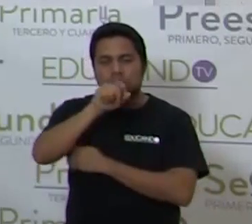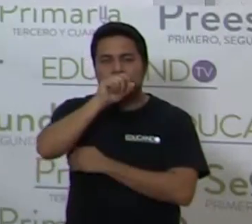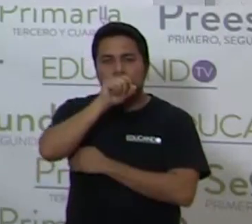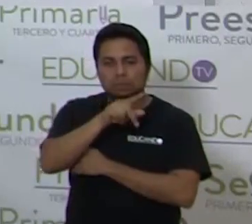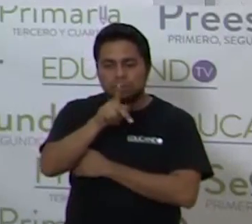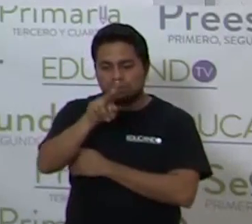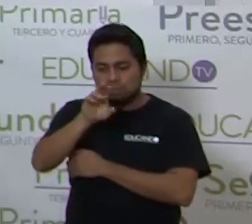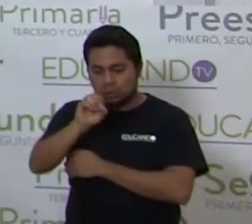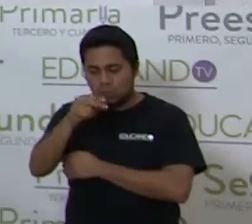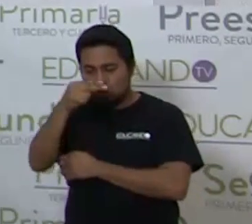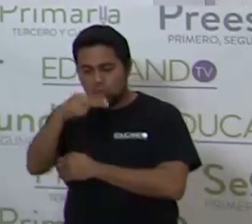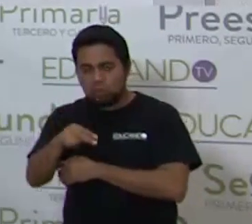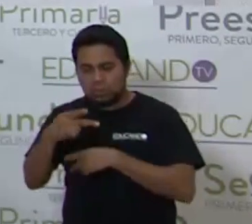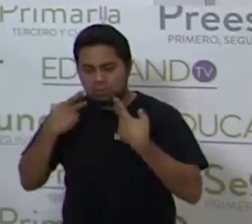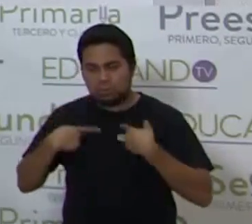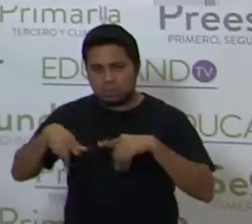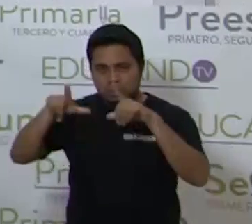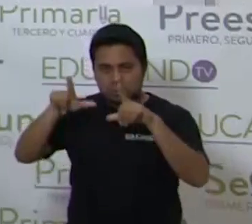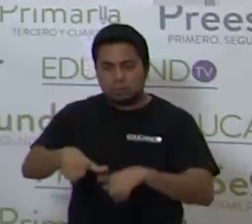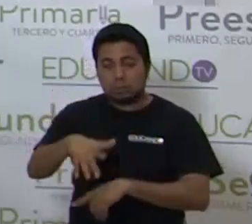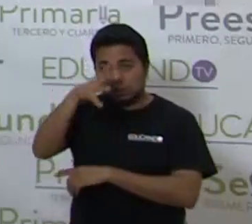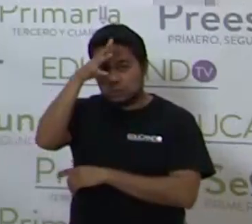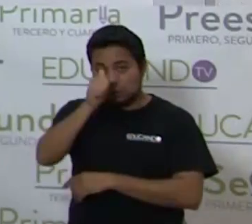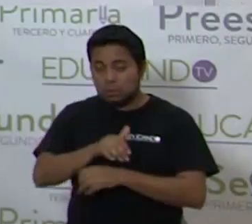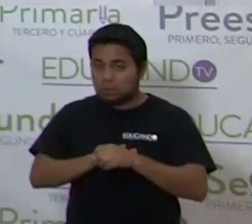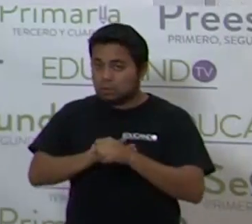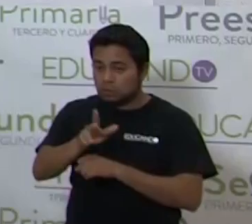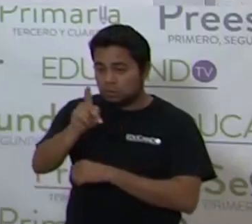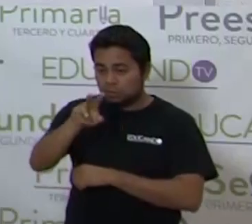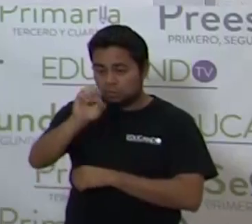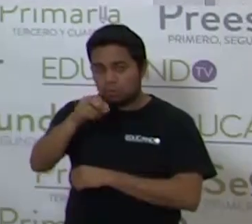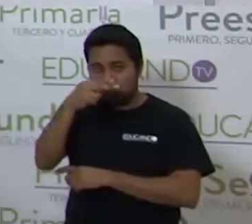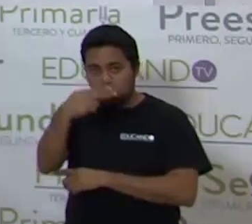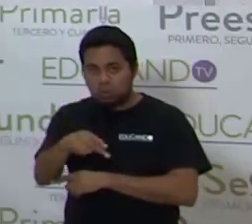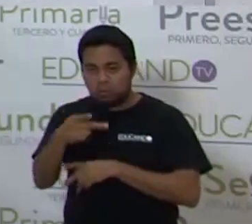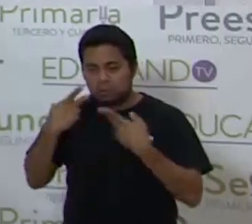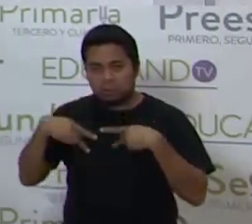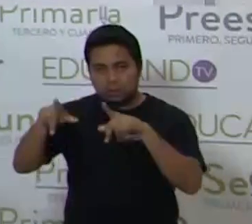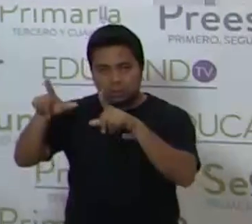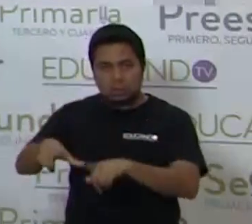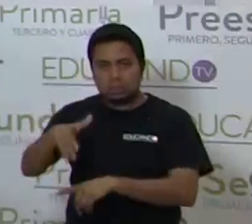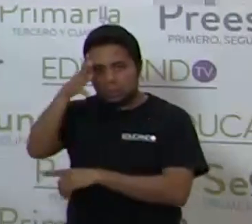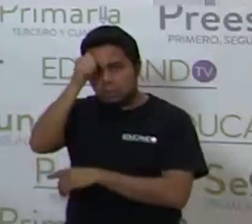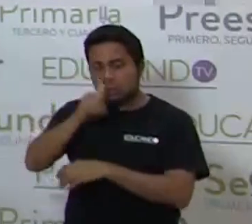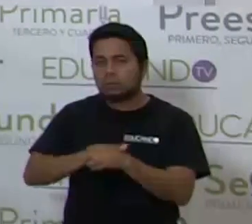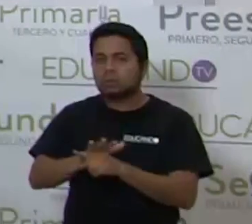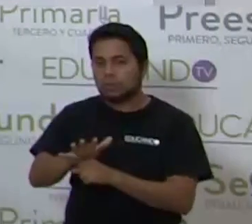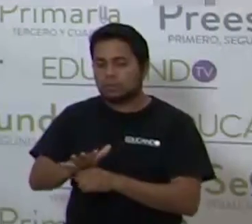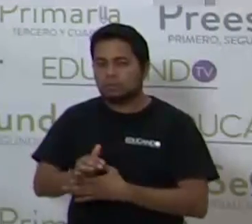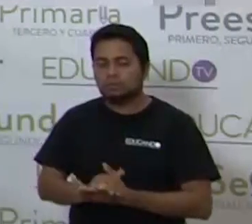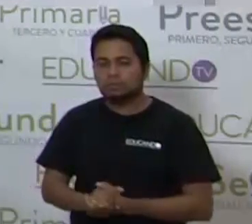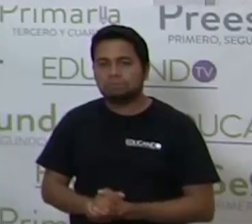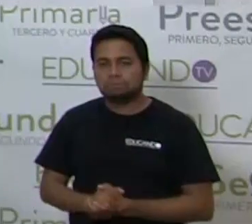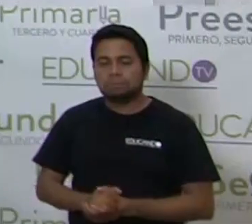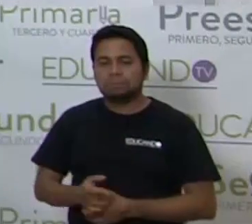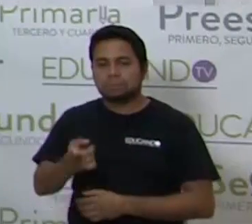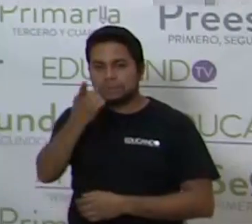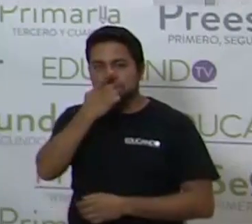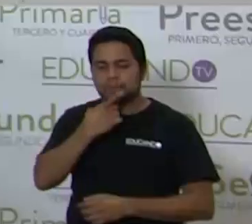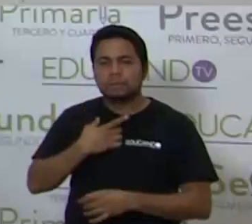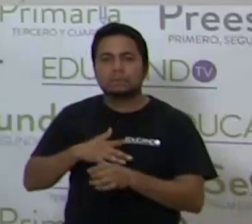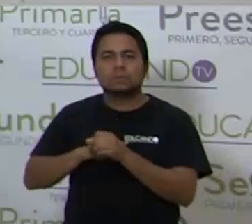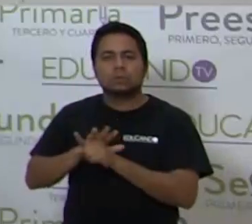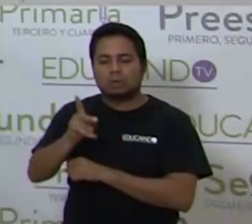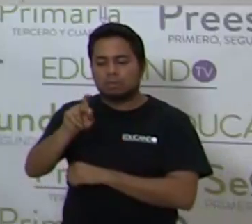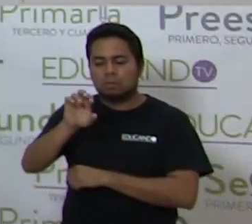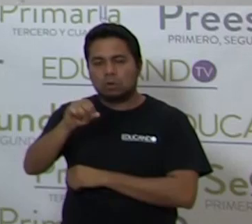pronombres personales. ¿Recuerdas cuáles son los pronombres personales? A ver, dime un pronombre personal.